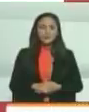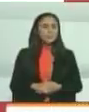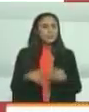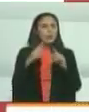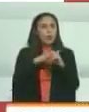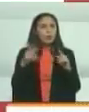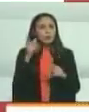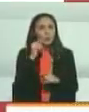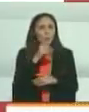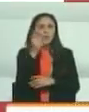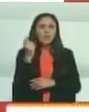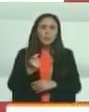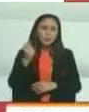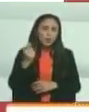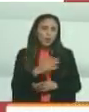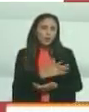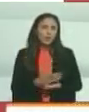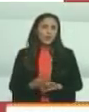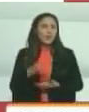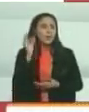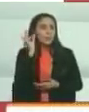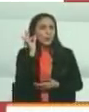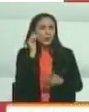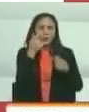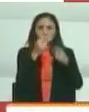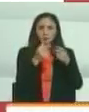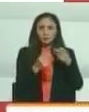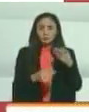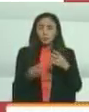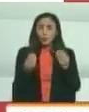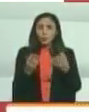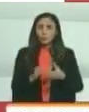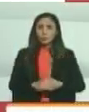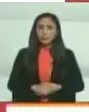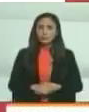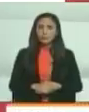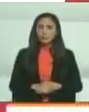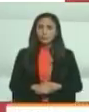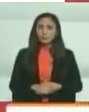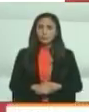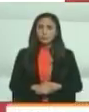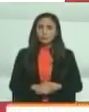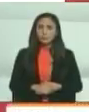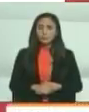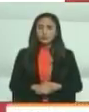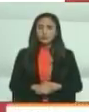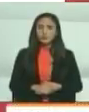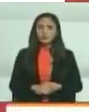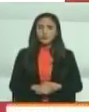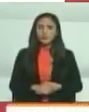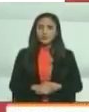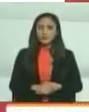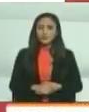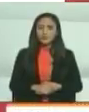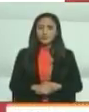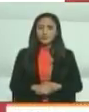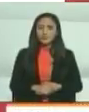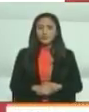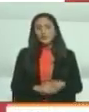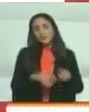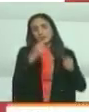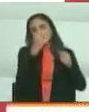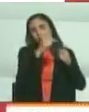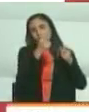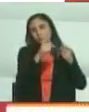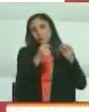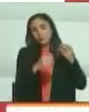Serpa, a la magistrada Fanny Beatriz Márquez, al magistrado Malaquía Gil, a la magistrada Indira María Mayra